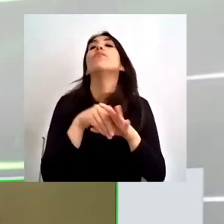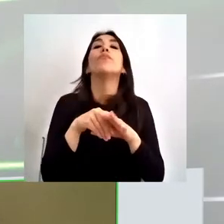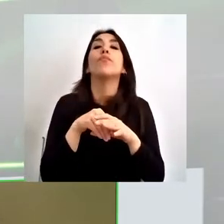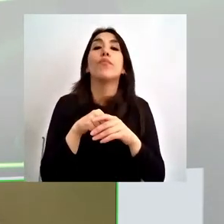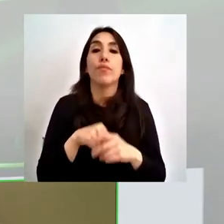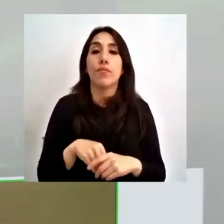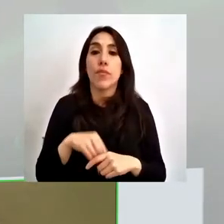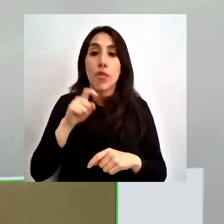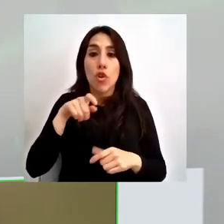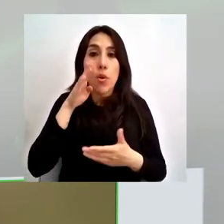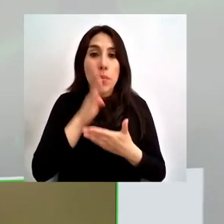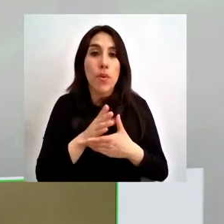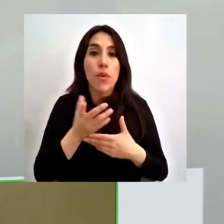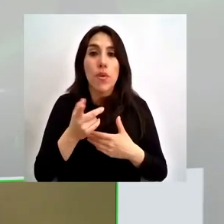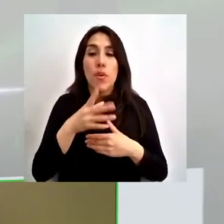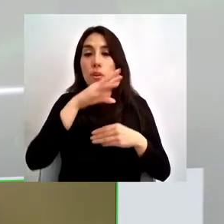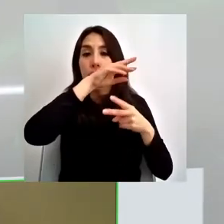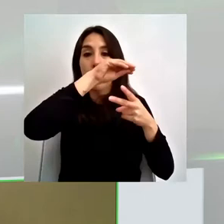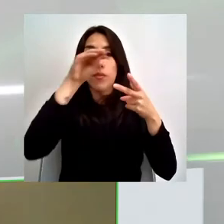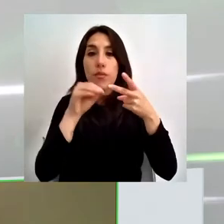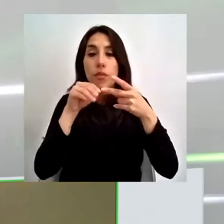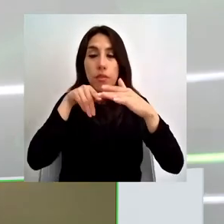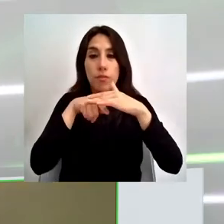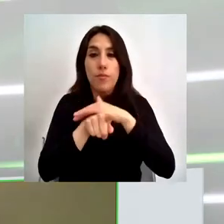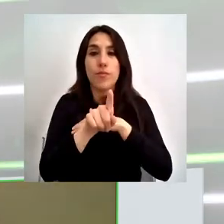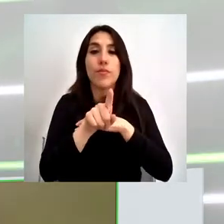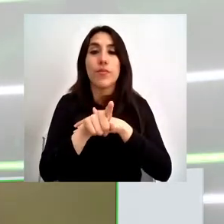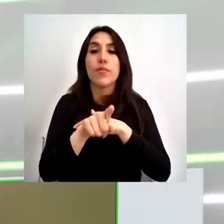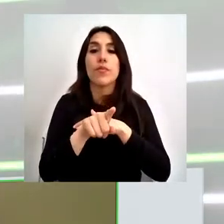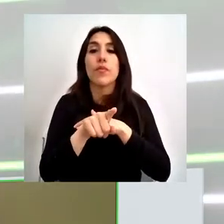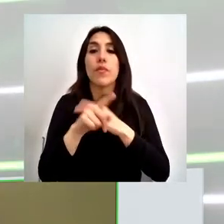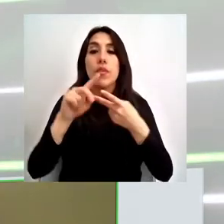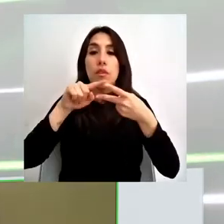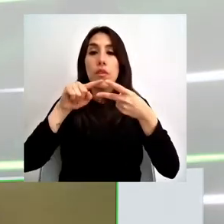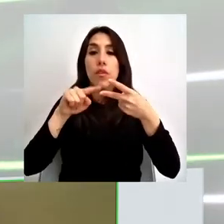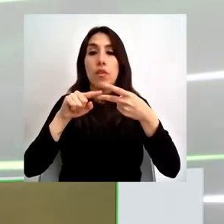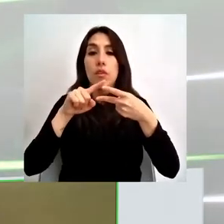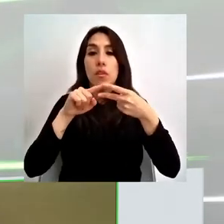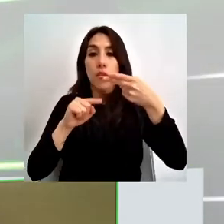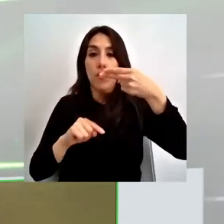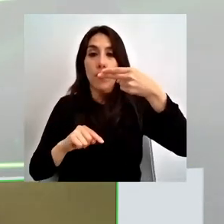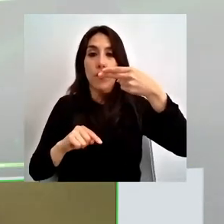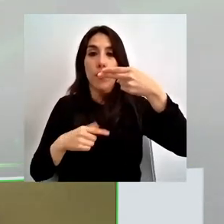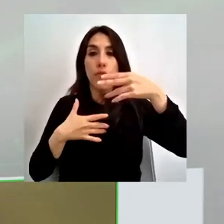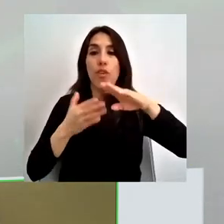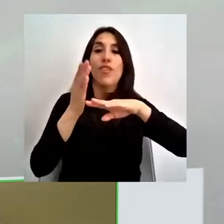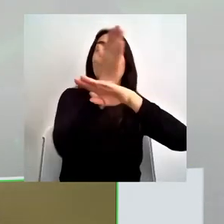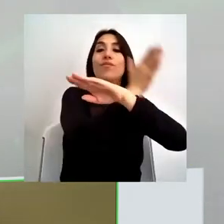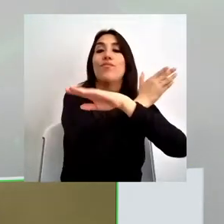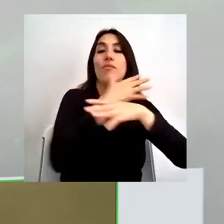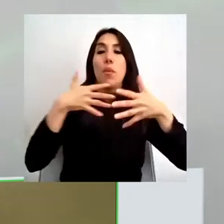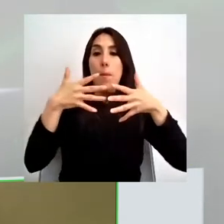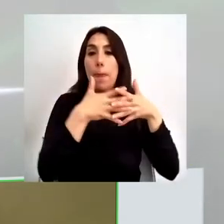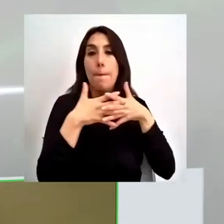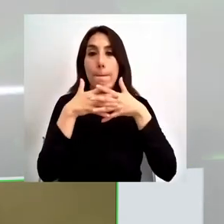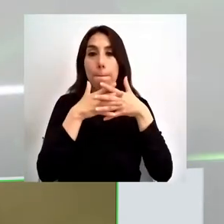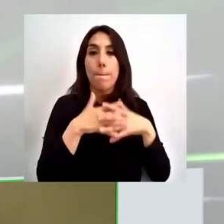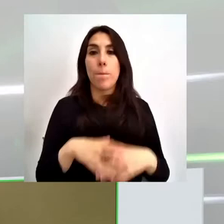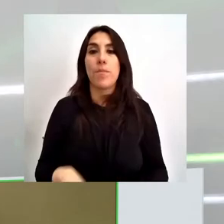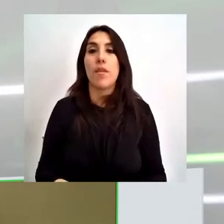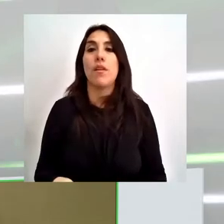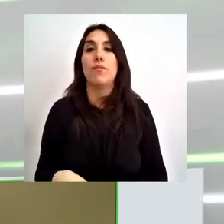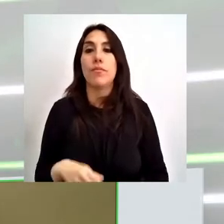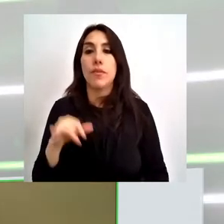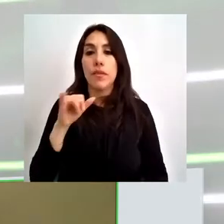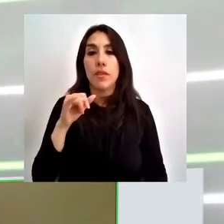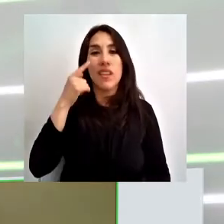hemos encontrado en el pasado en eeuu yo también creo que se que la fundación eso